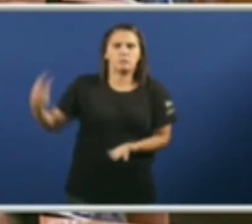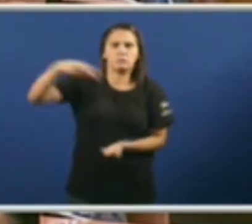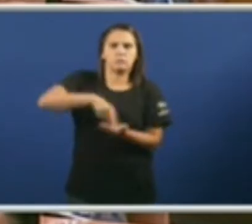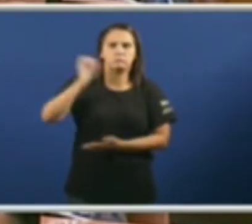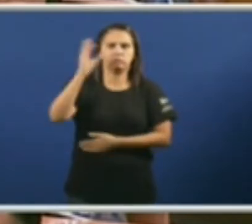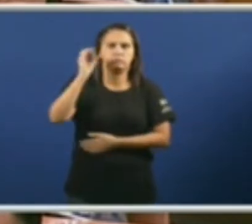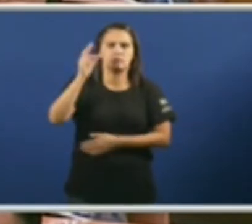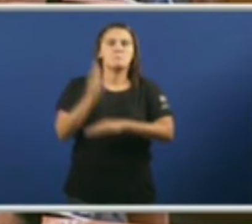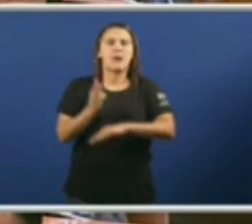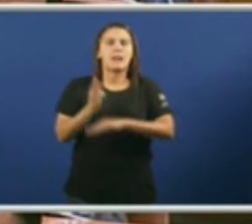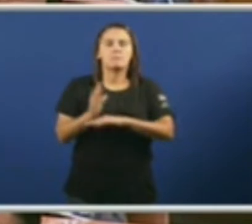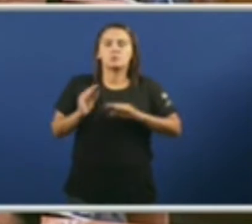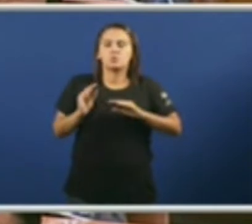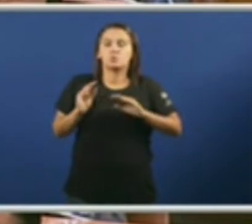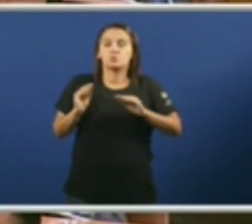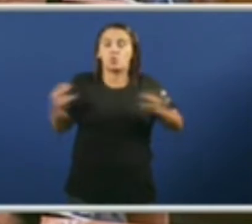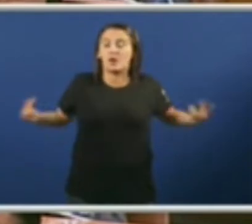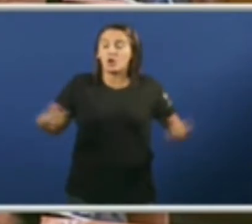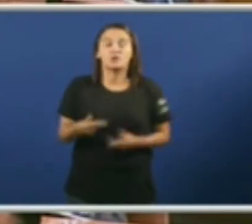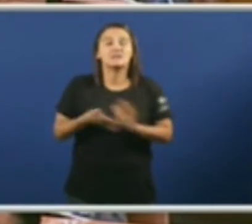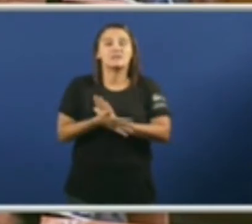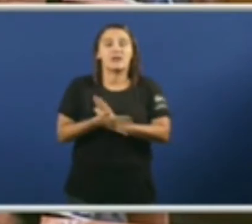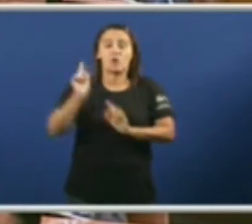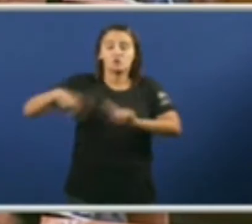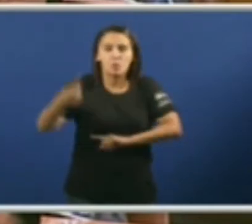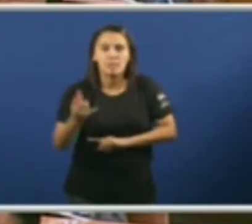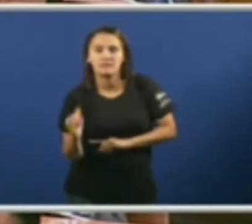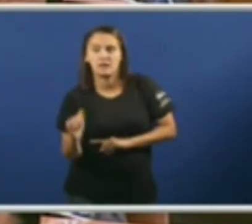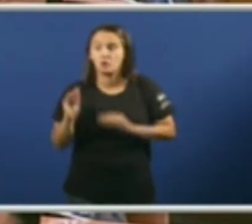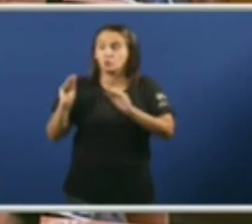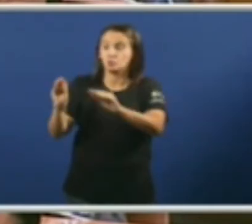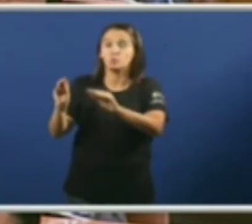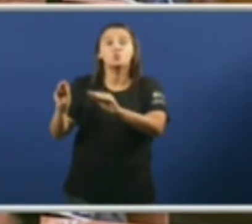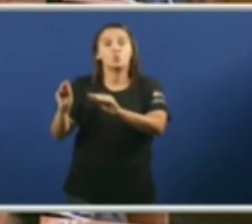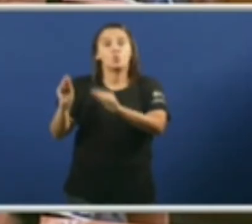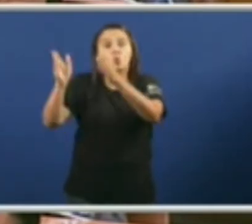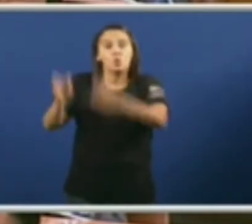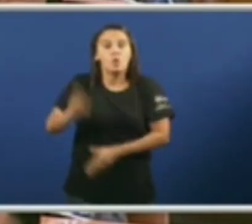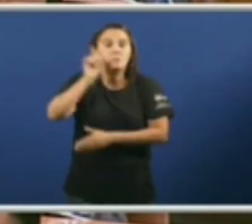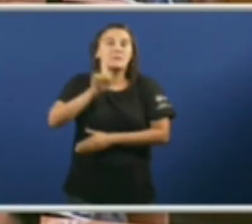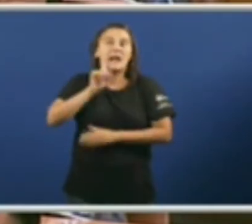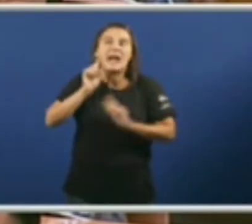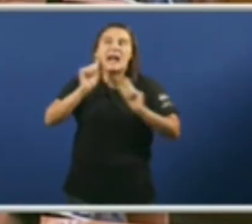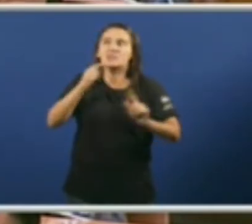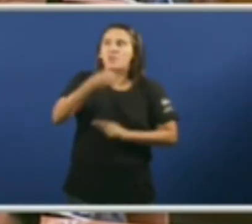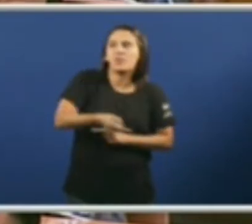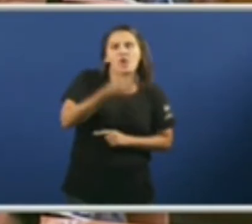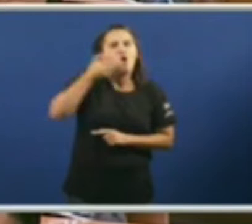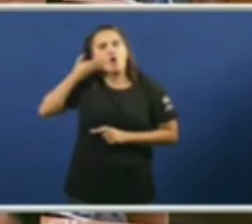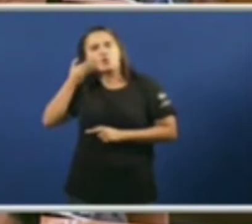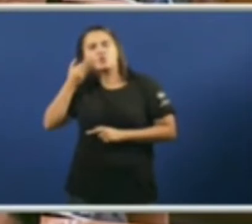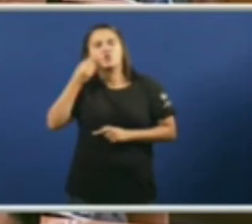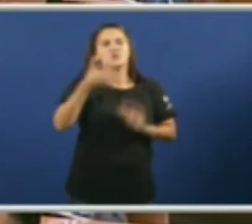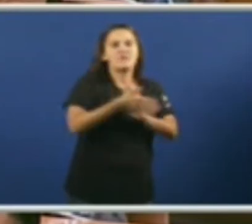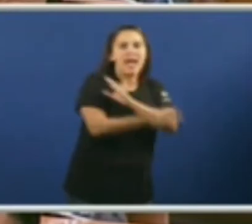Parlamento? Os recortes teñen consecuencias. E vostede minte cando se nos vanagloria de que fai máis con